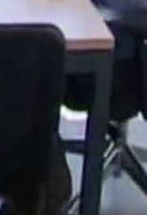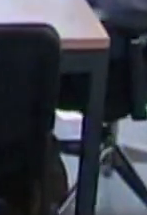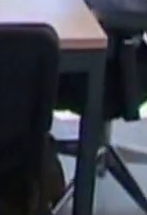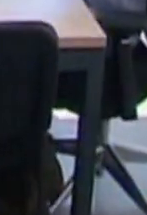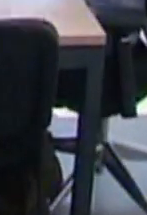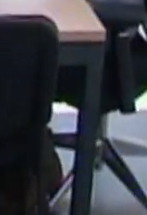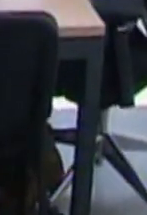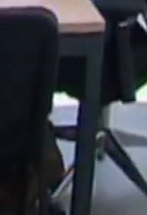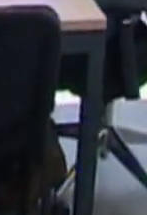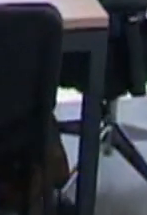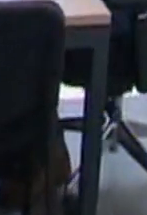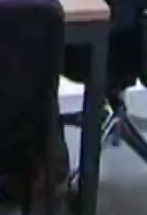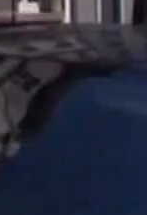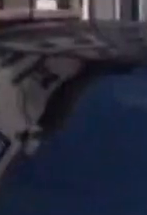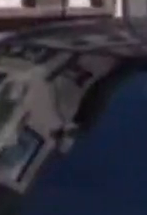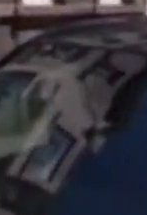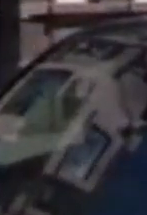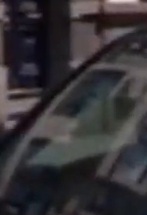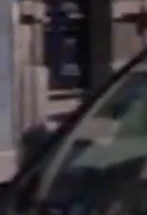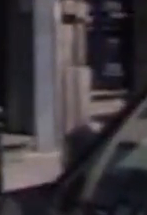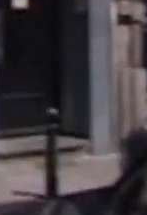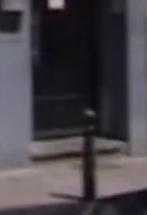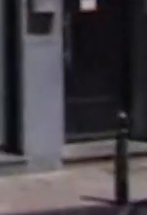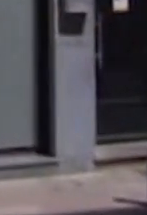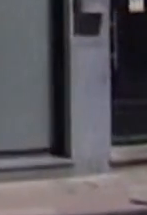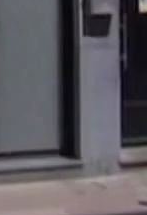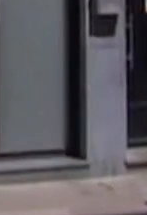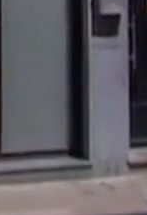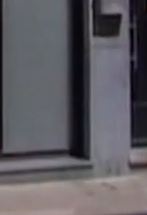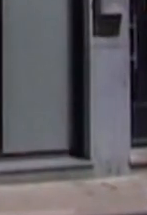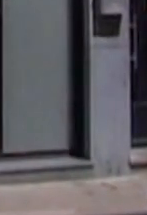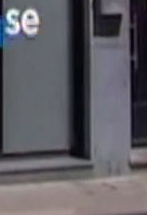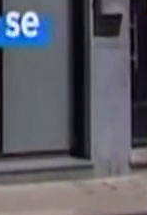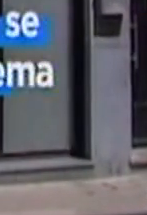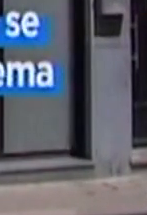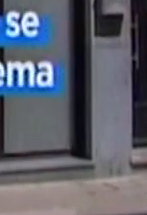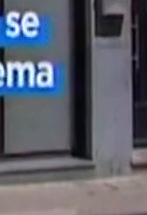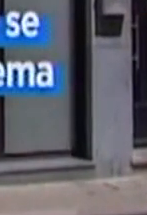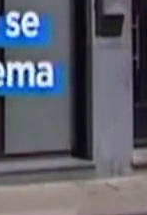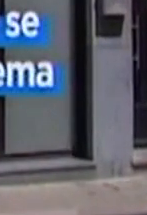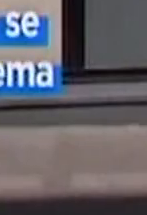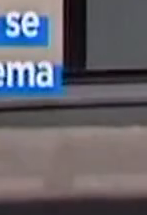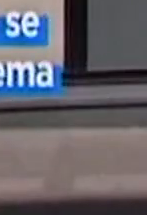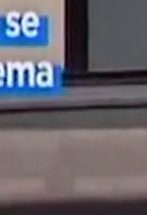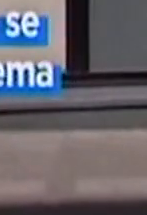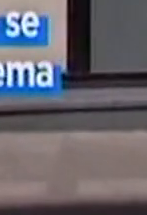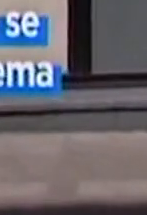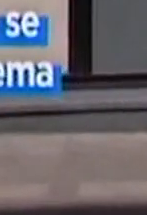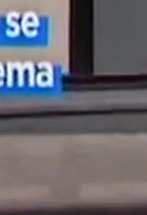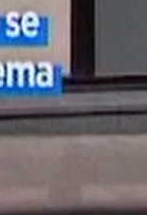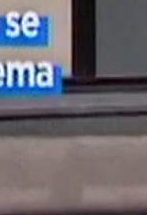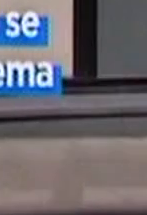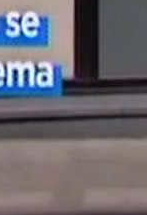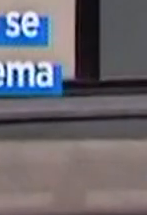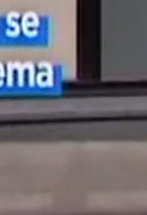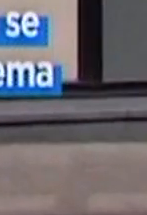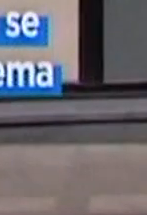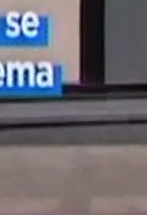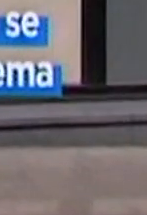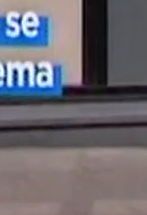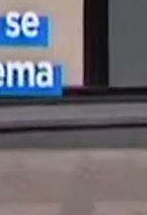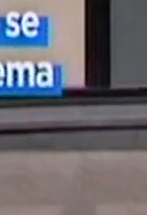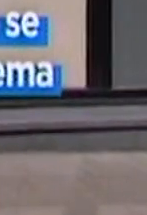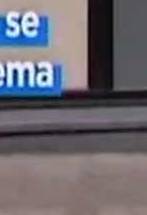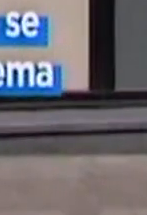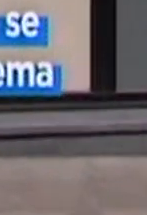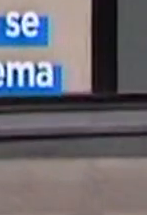El informe añade que periódicamente se descubren nuevas sustancias más potentes, lo que hace cada vez más complejo el problema de la droga en Europa.